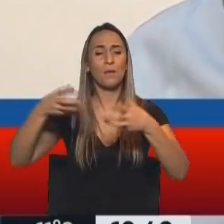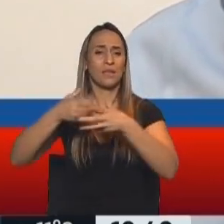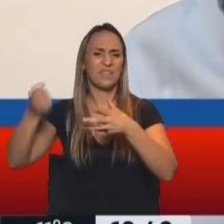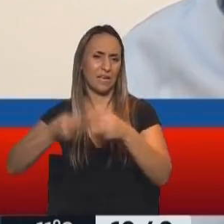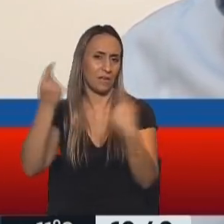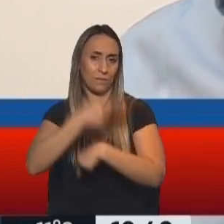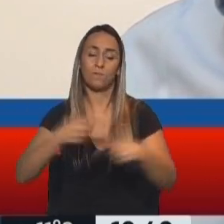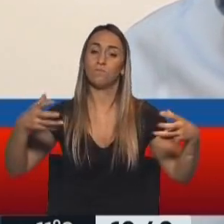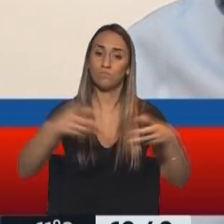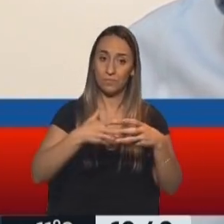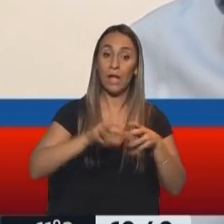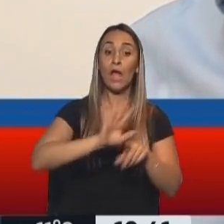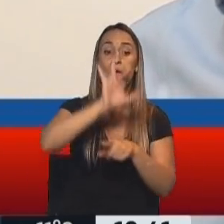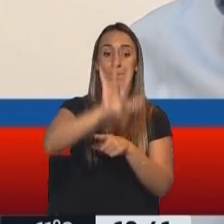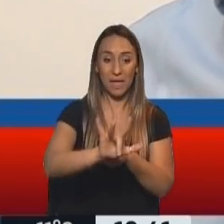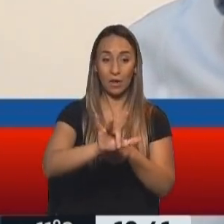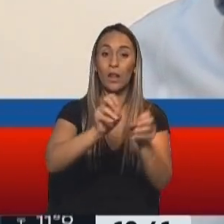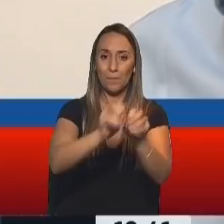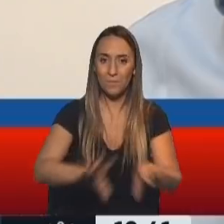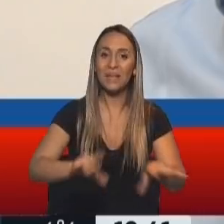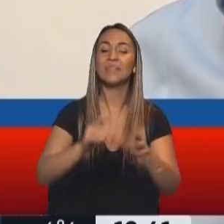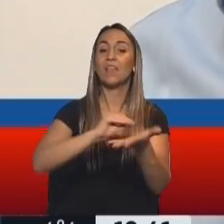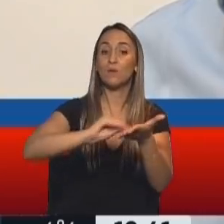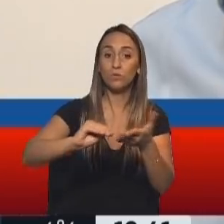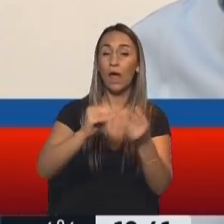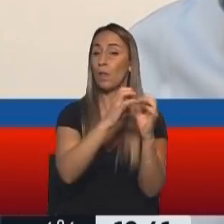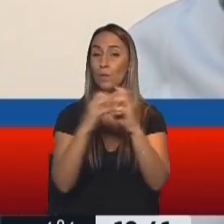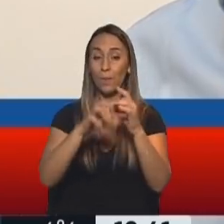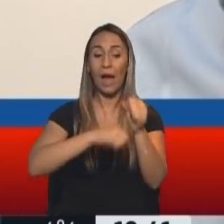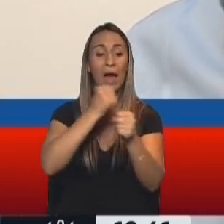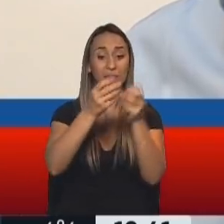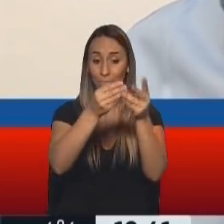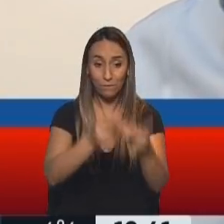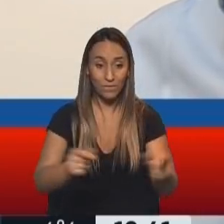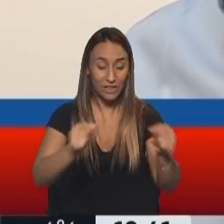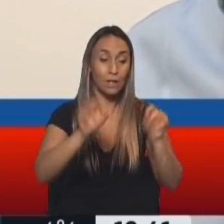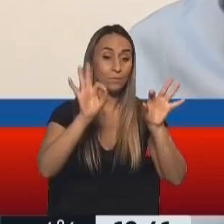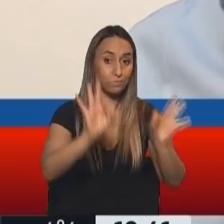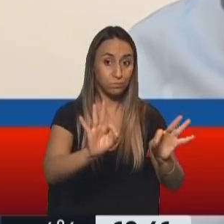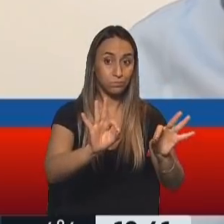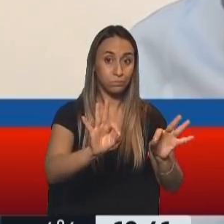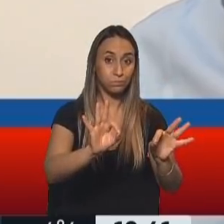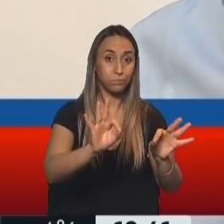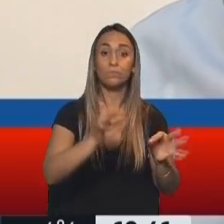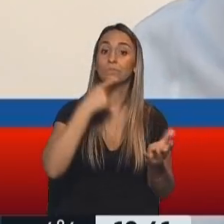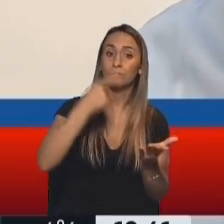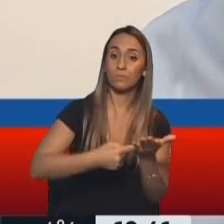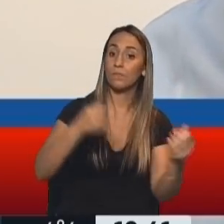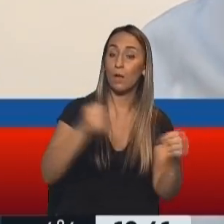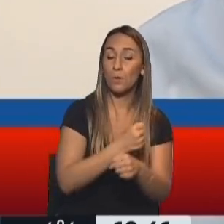hasta que se agote, el miércoles empieza el debate de diputados hasta que se agote, y después que se agote, lógicamente se dictaminará y se